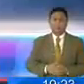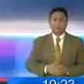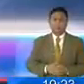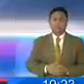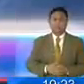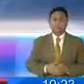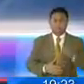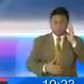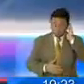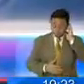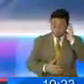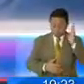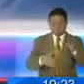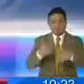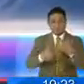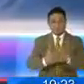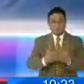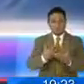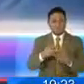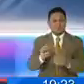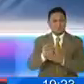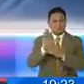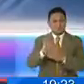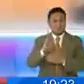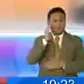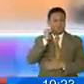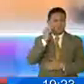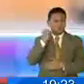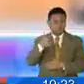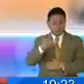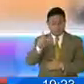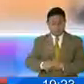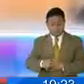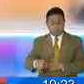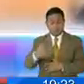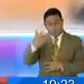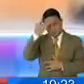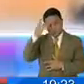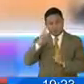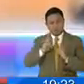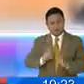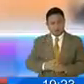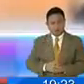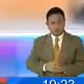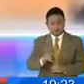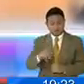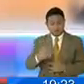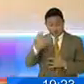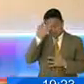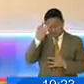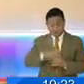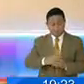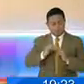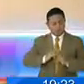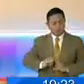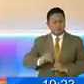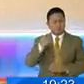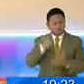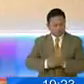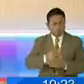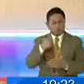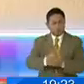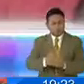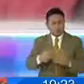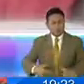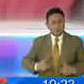Más adelante conoceremos varias historias de personas que padecen de cáncer y que a pesar de esta enfermedad siguen luchando por sus vidas